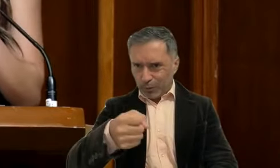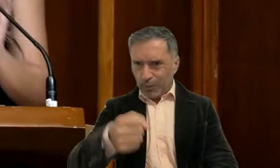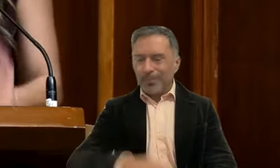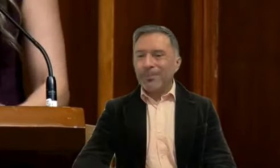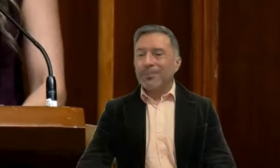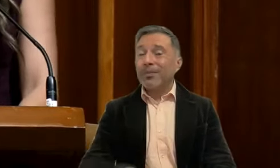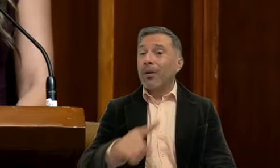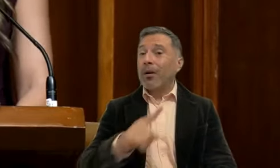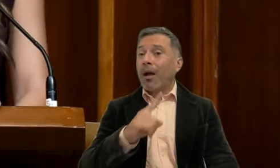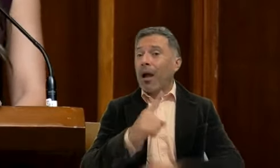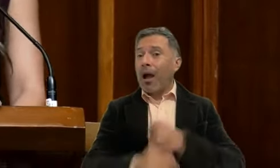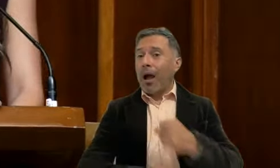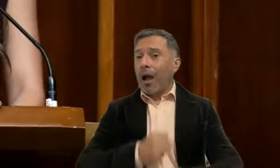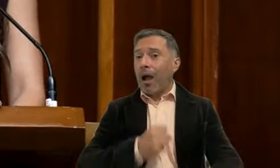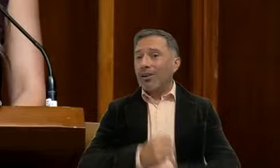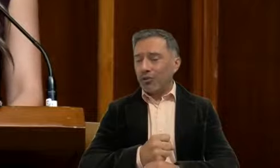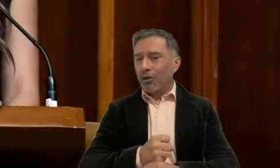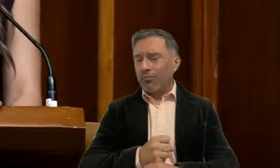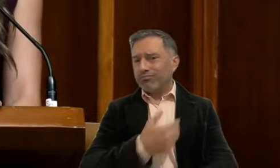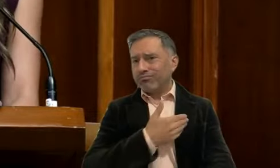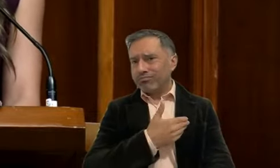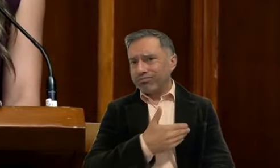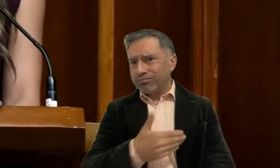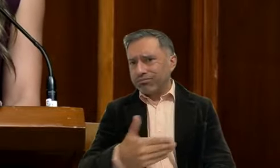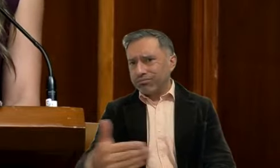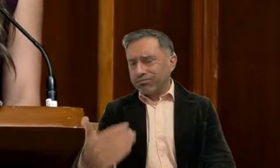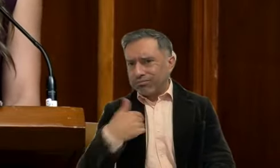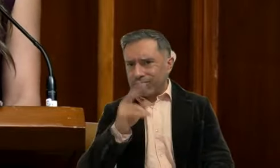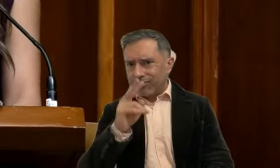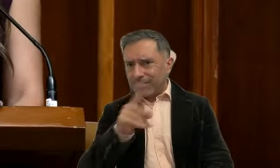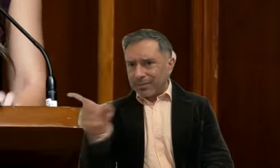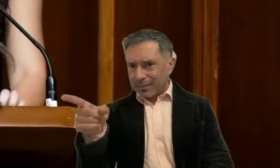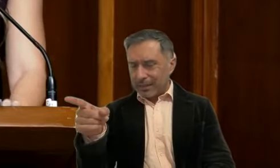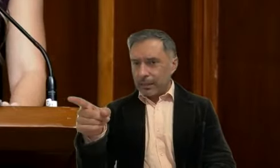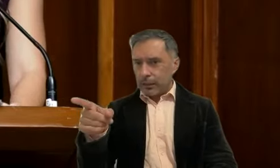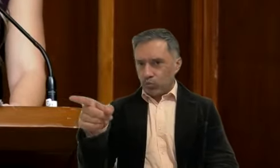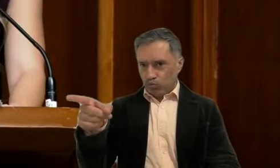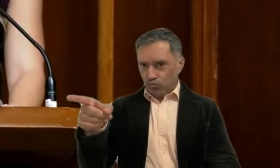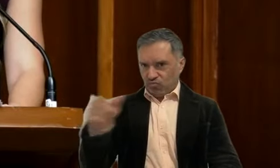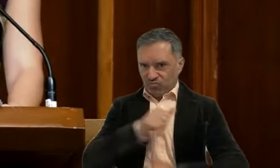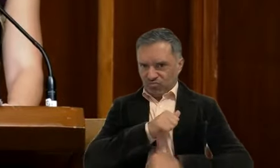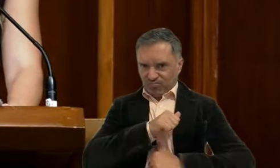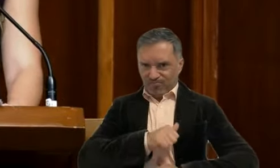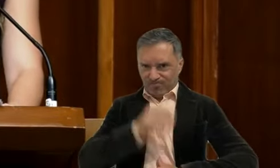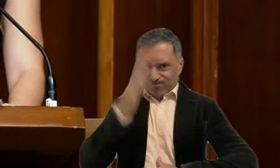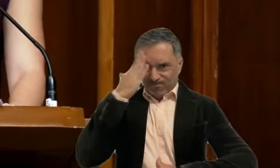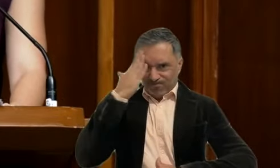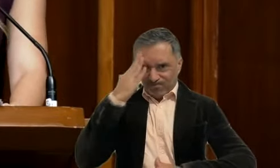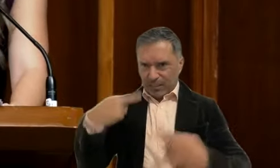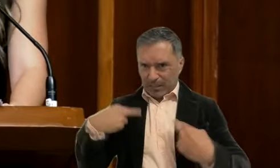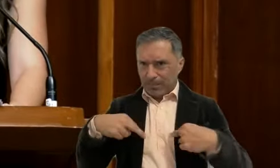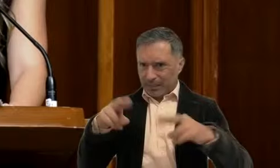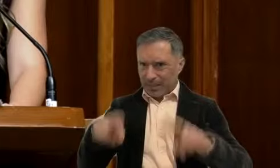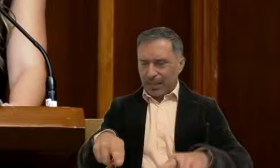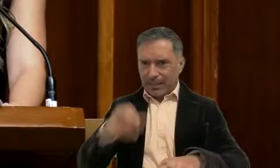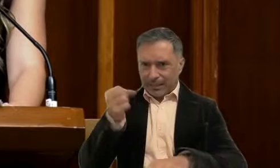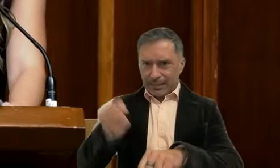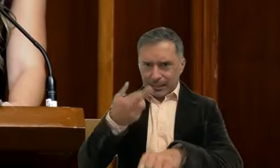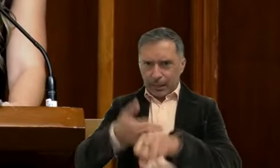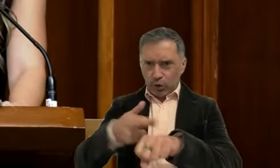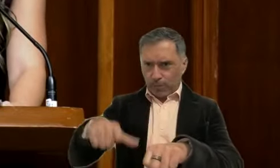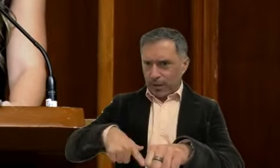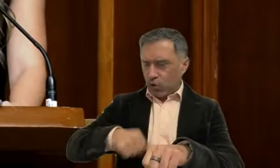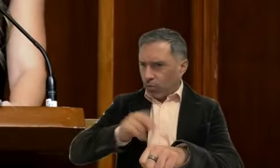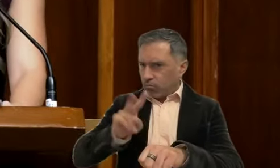del trabajo realizado intensamente por la Secretaría que usted dignamente representa para consolidar la